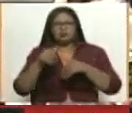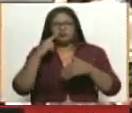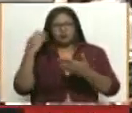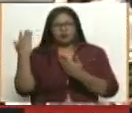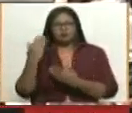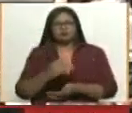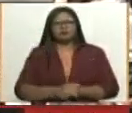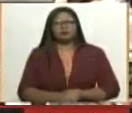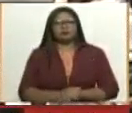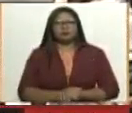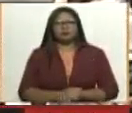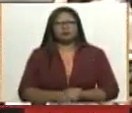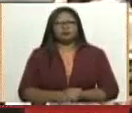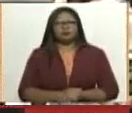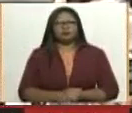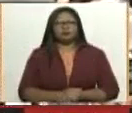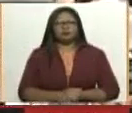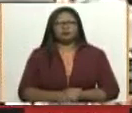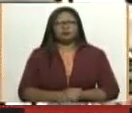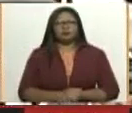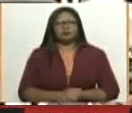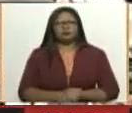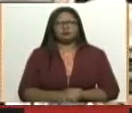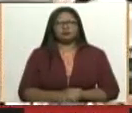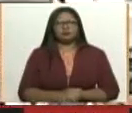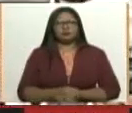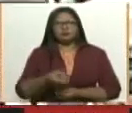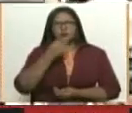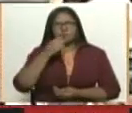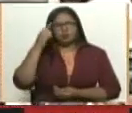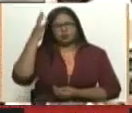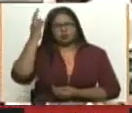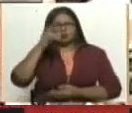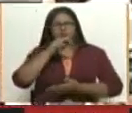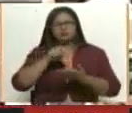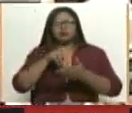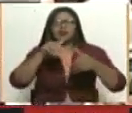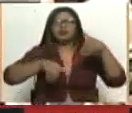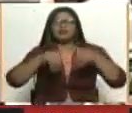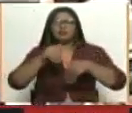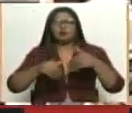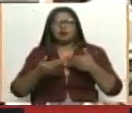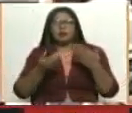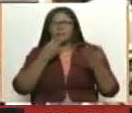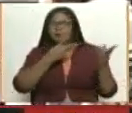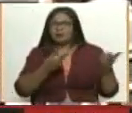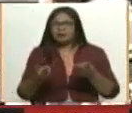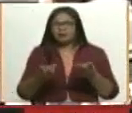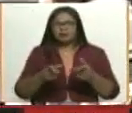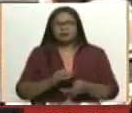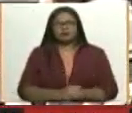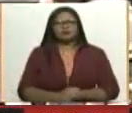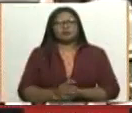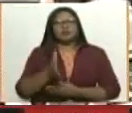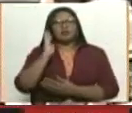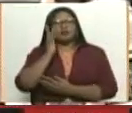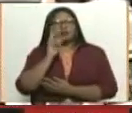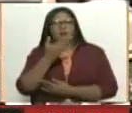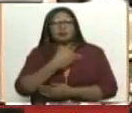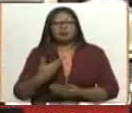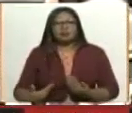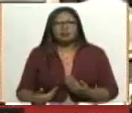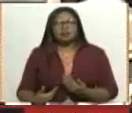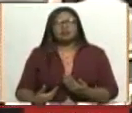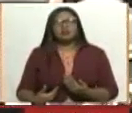Calzadilla. Buenos días. El Consejo Nacional Electoral les da la bienvenida a la declaración del presidente del